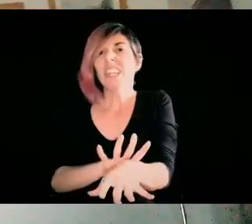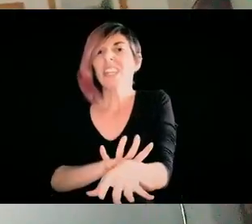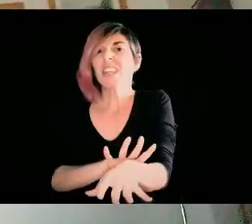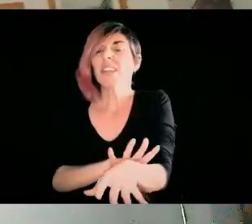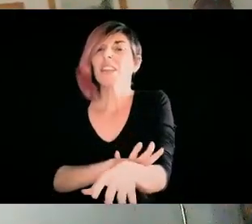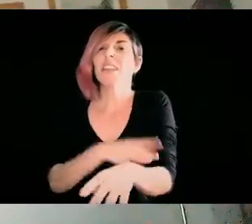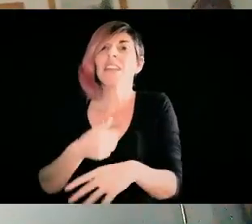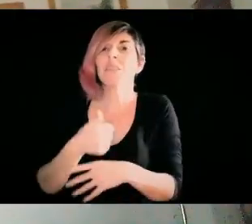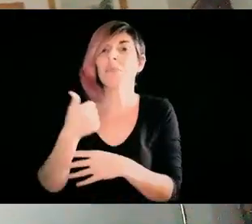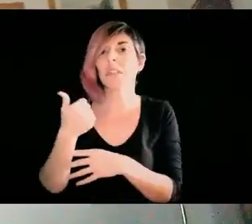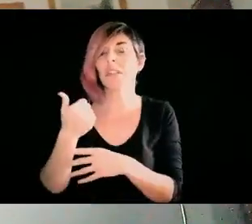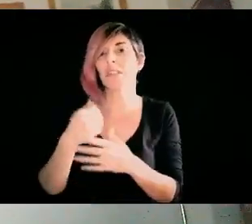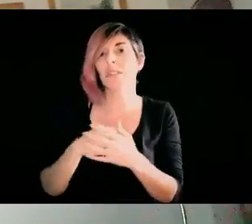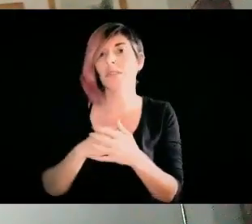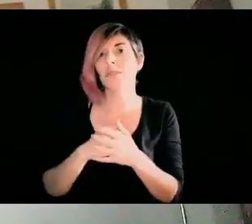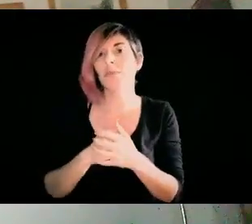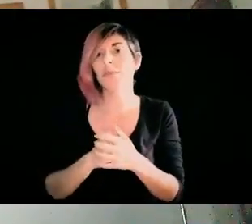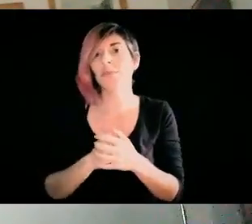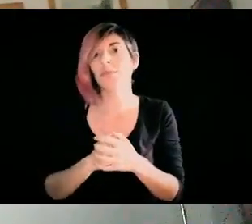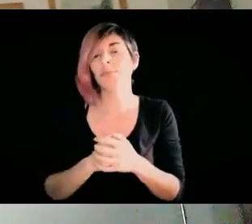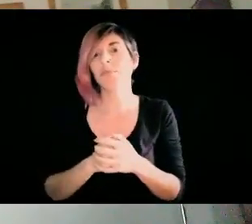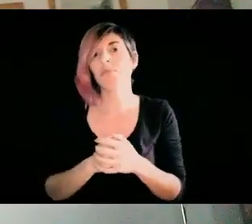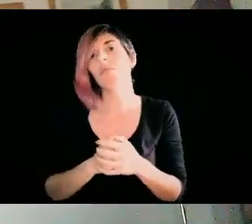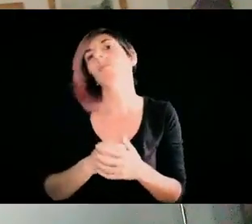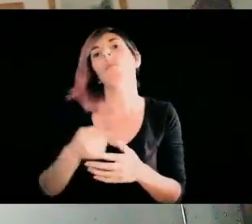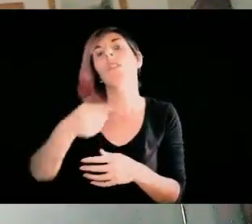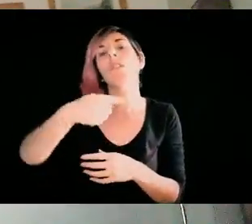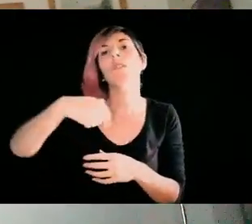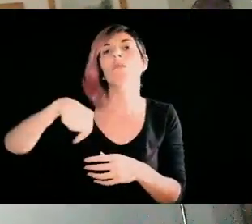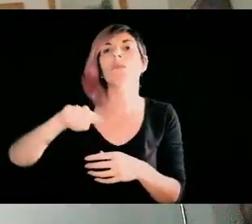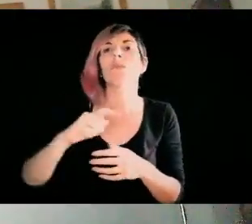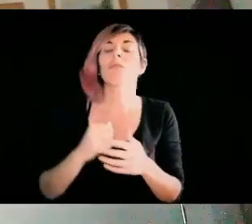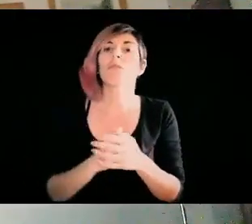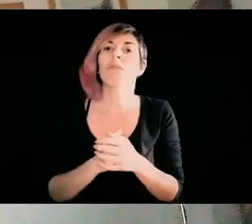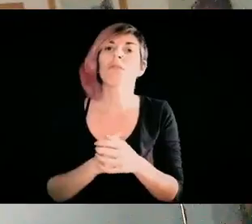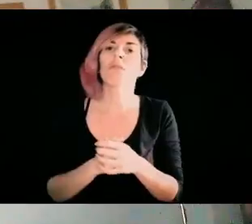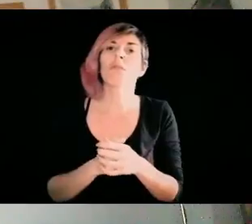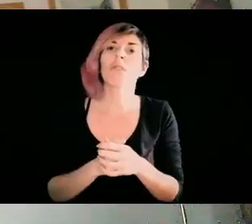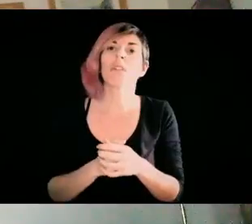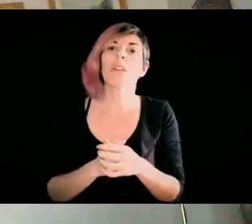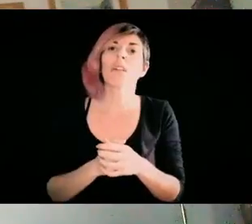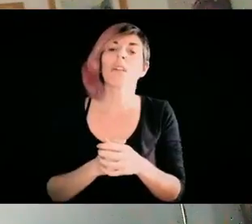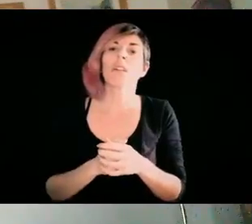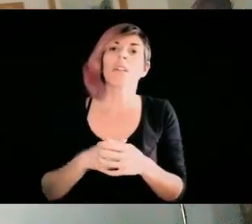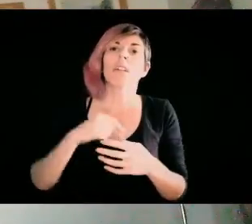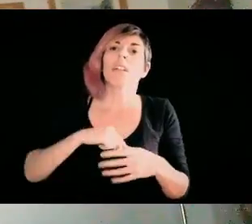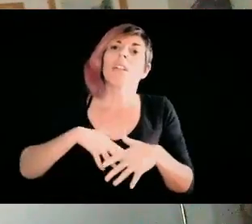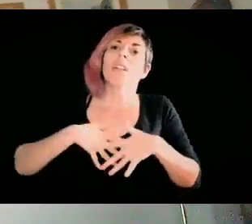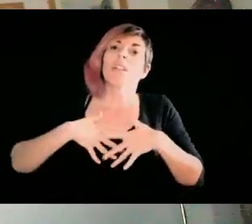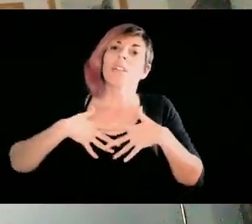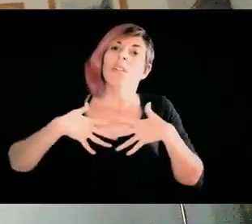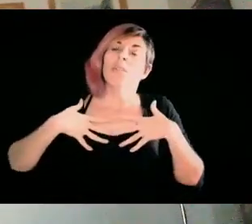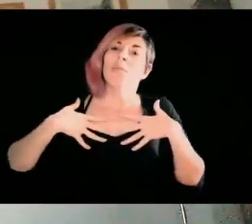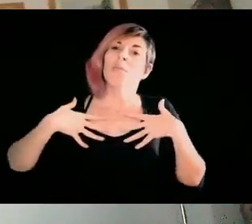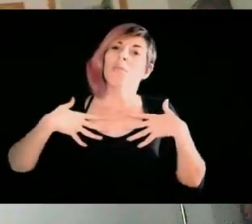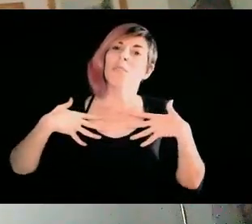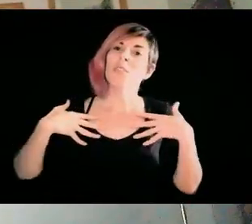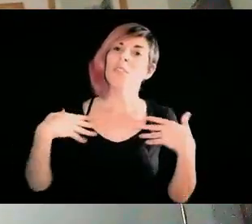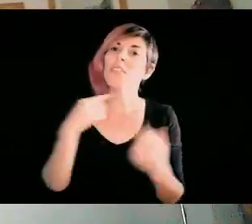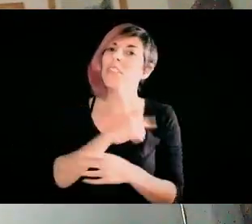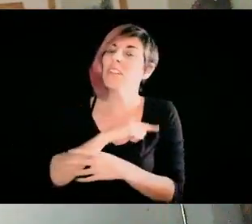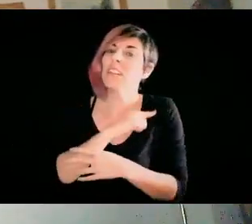intensa y muy importante en nuestras vidas. Hemos experimentado una serie